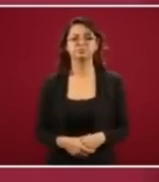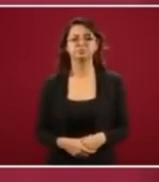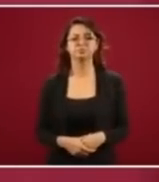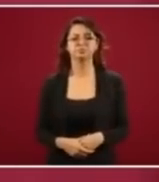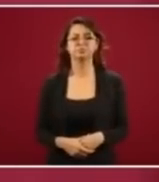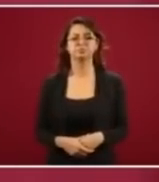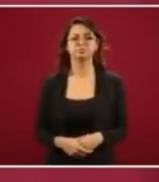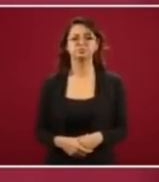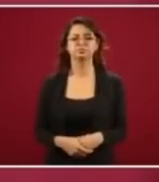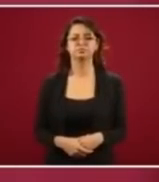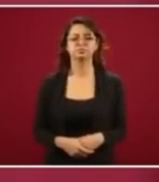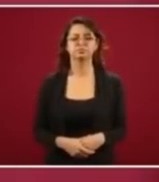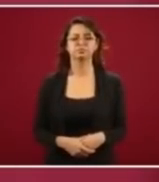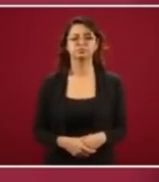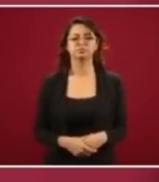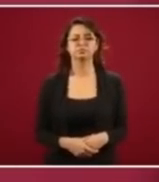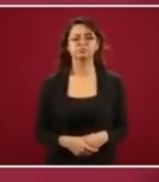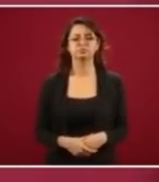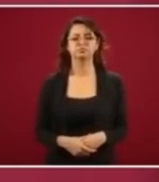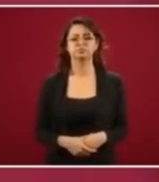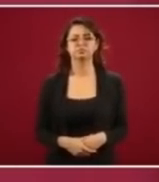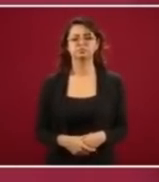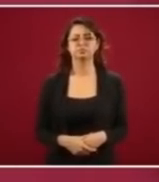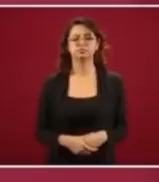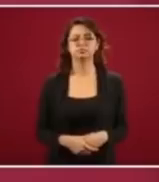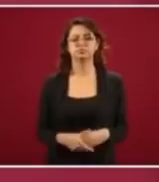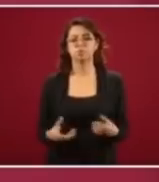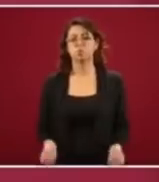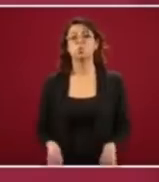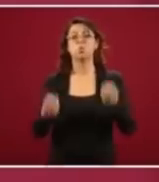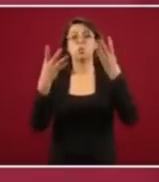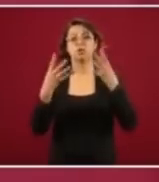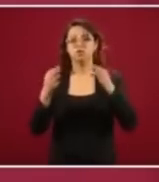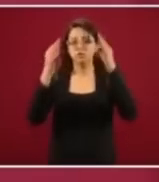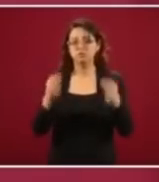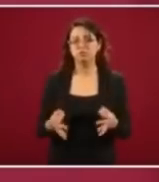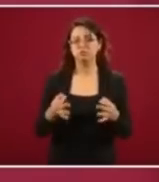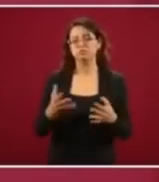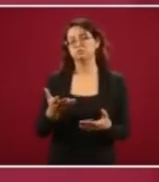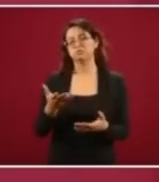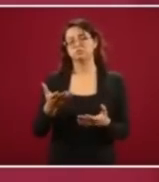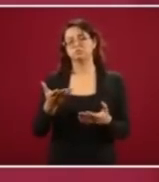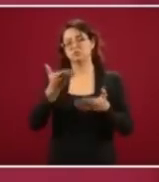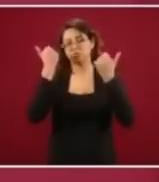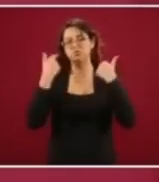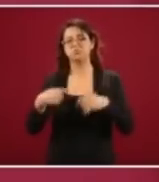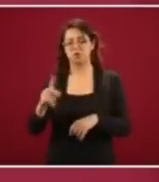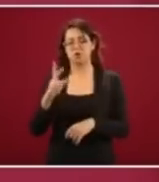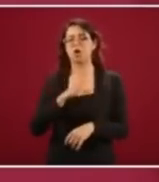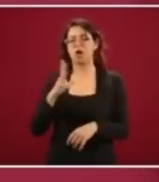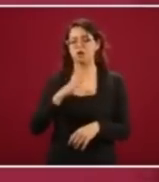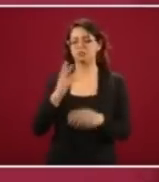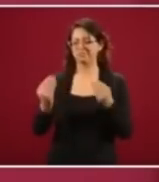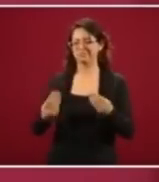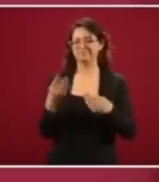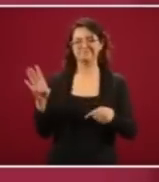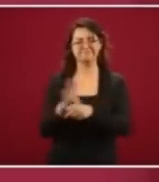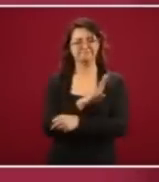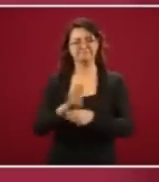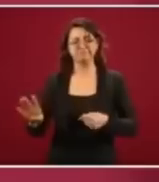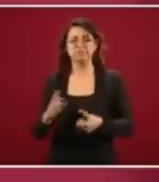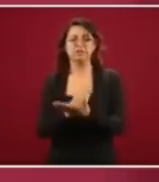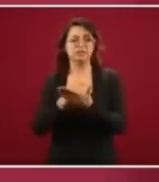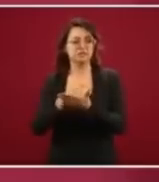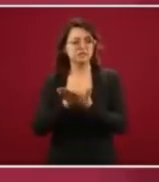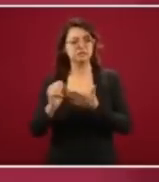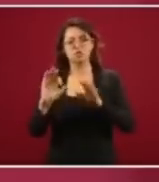acción. No tengo aquí el dato, pero son miles los que han reestructurado sus